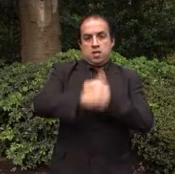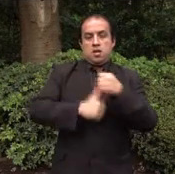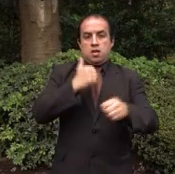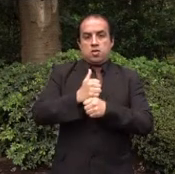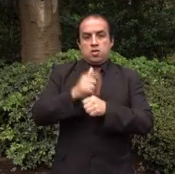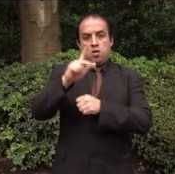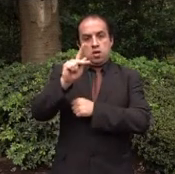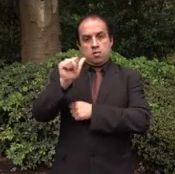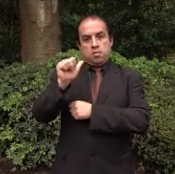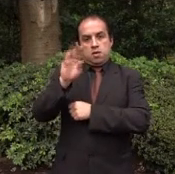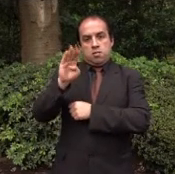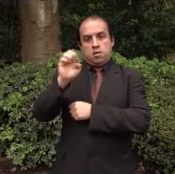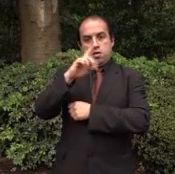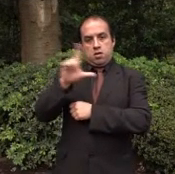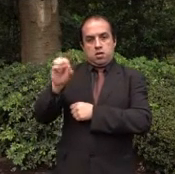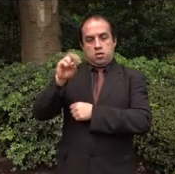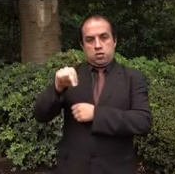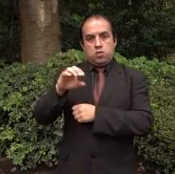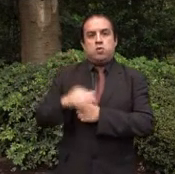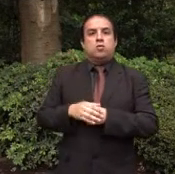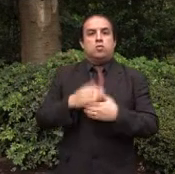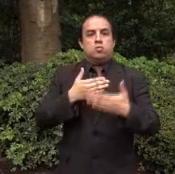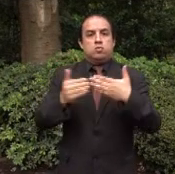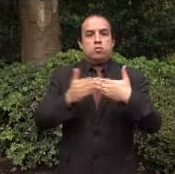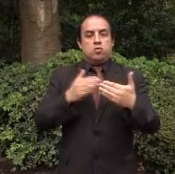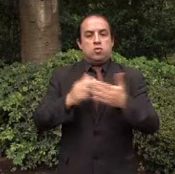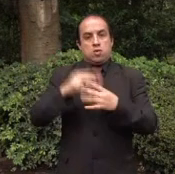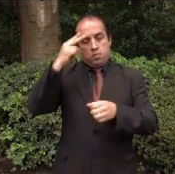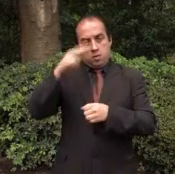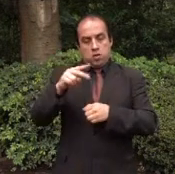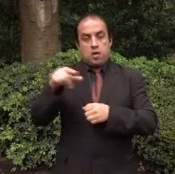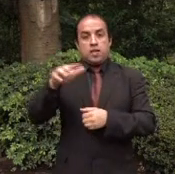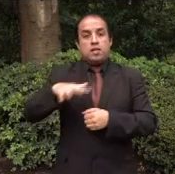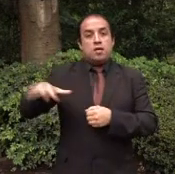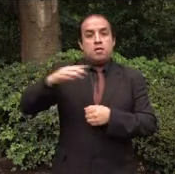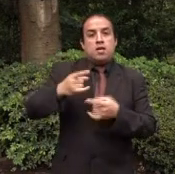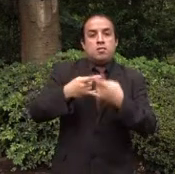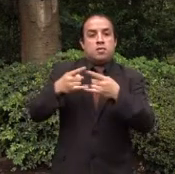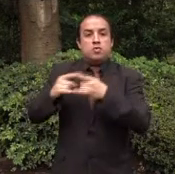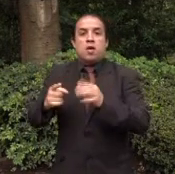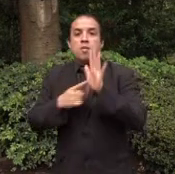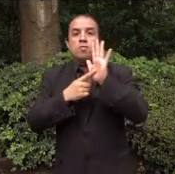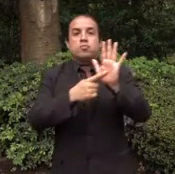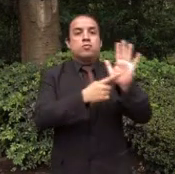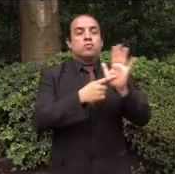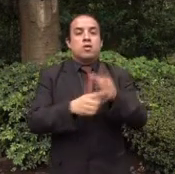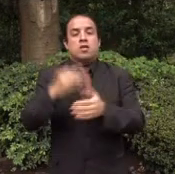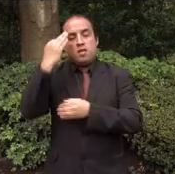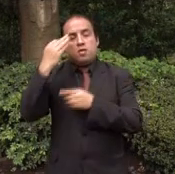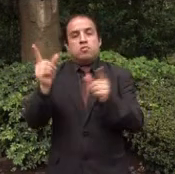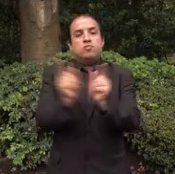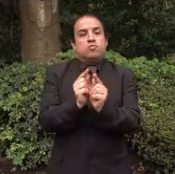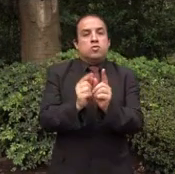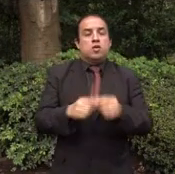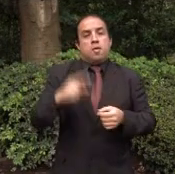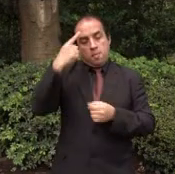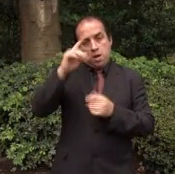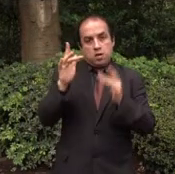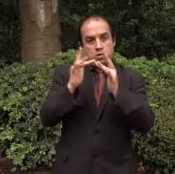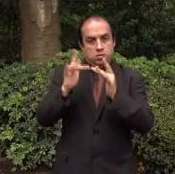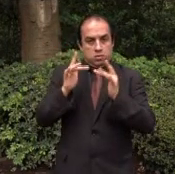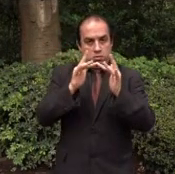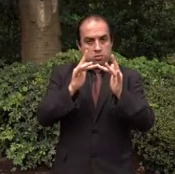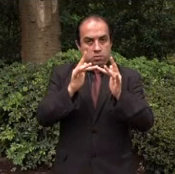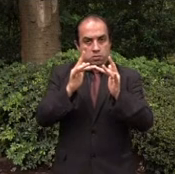Contemporáneo Mexicano, este espacio ha abierto exposiciones temporales que funciona como un articulador fundamental para el enlace e integración